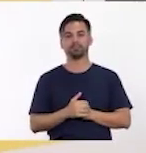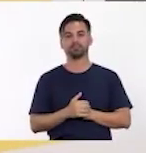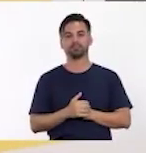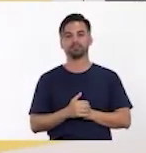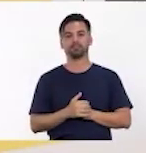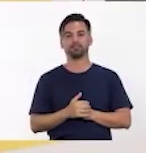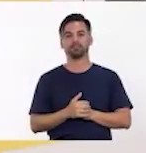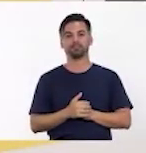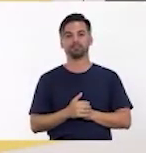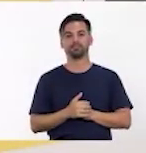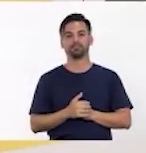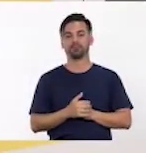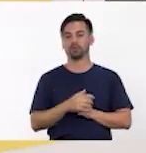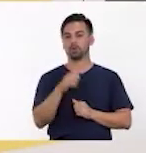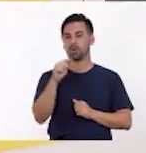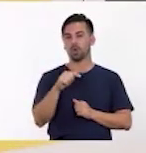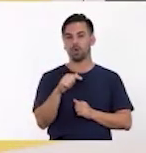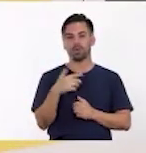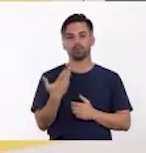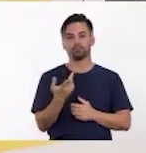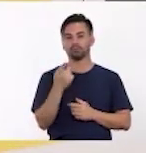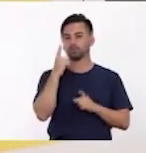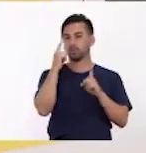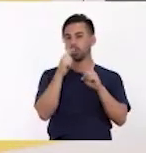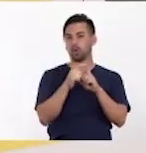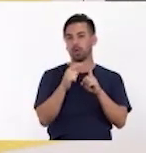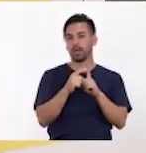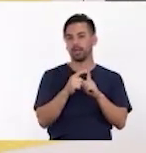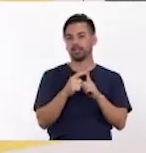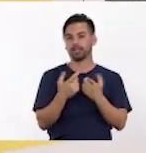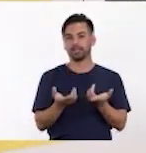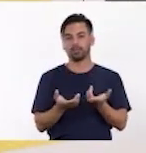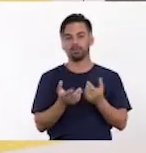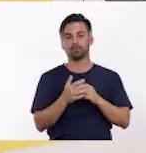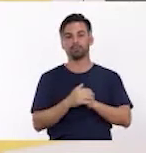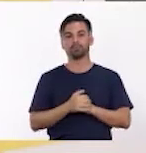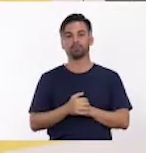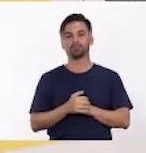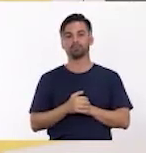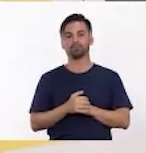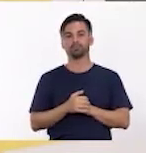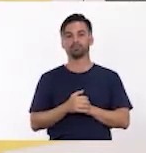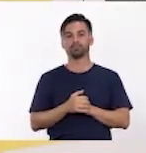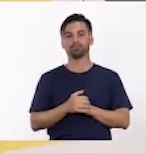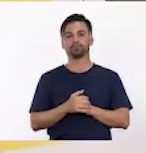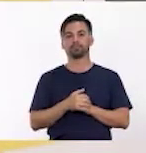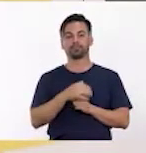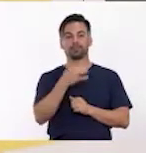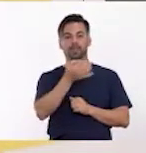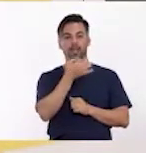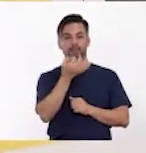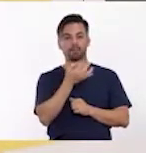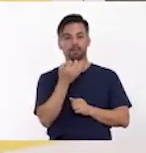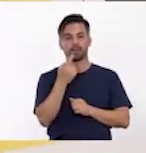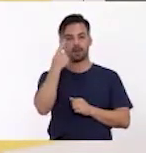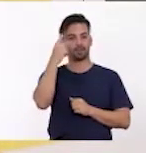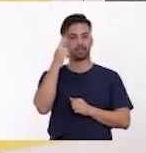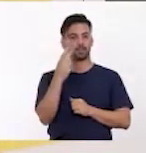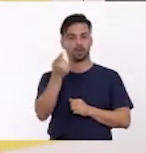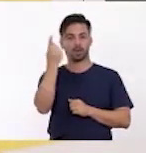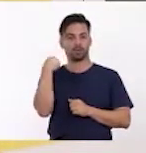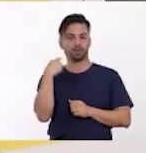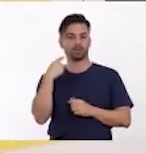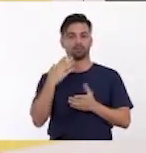Vamos a trabajar en continuidad con lo que expresamos anteriormente, con lo que orientamos